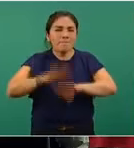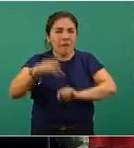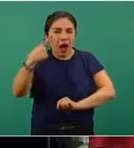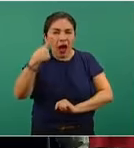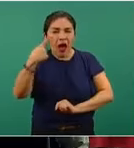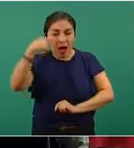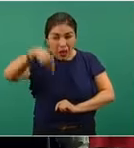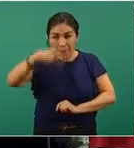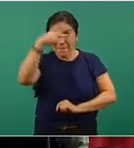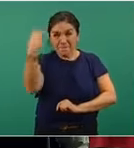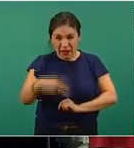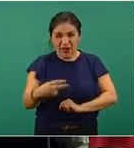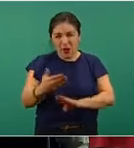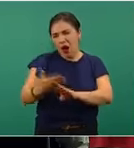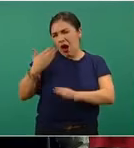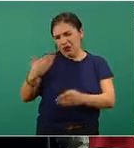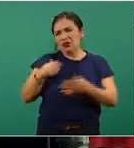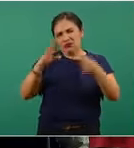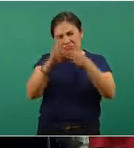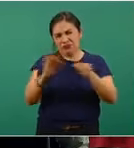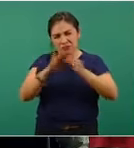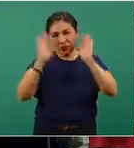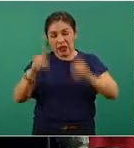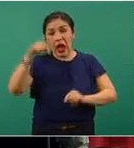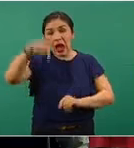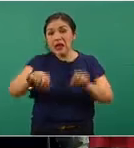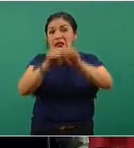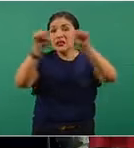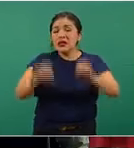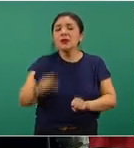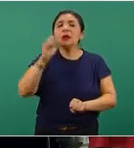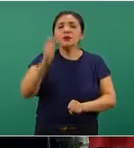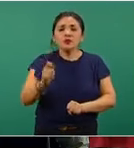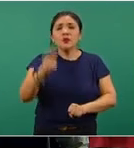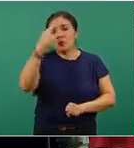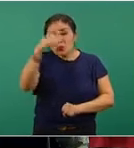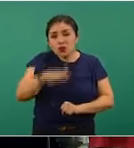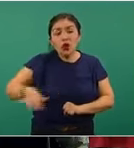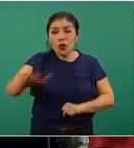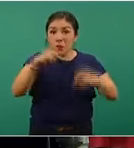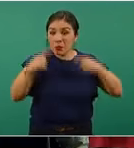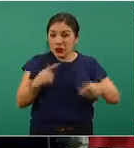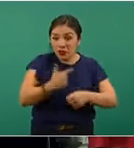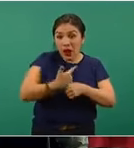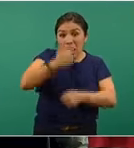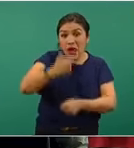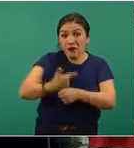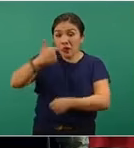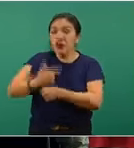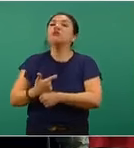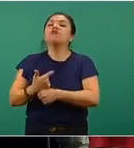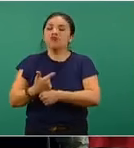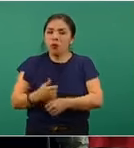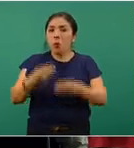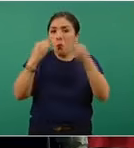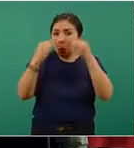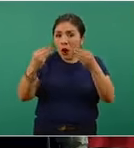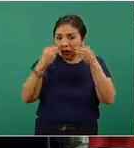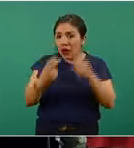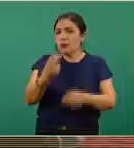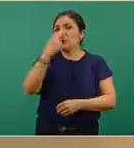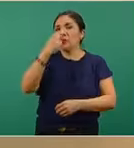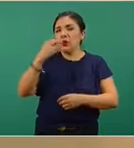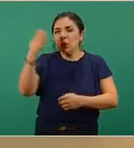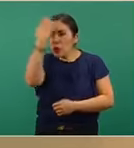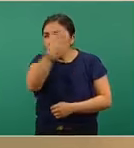como se dijo desde un inicio, tenemos un sistema que a todos los casos graves se les toman muestras y en los casos leves se